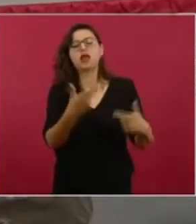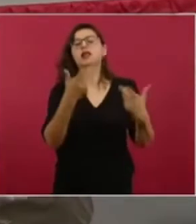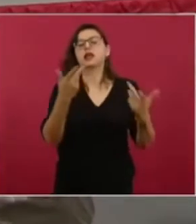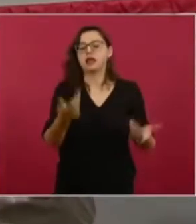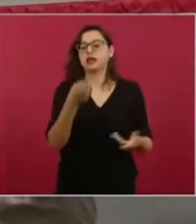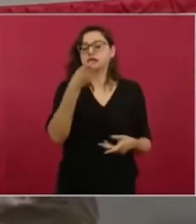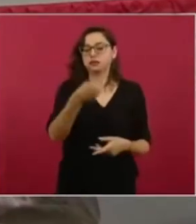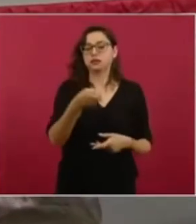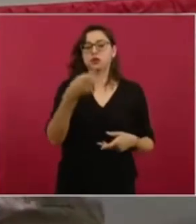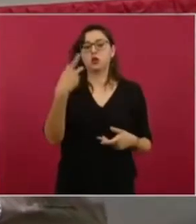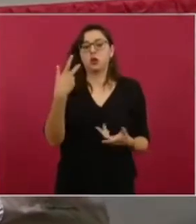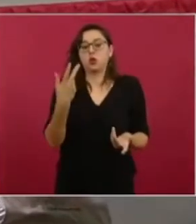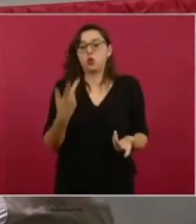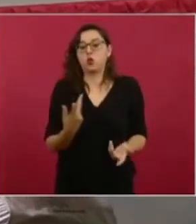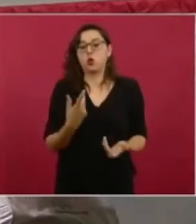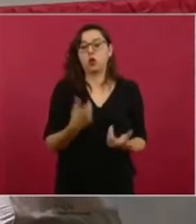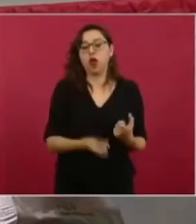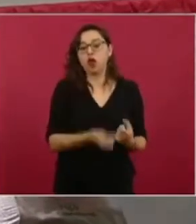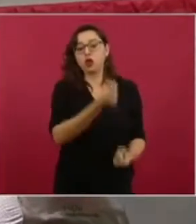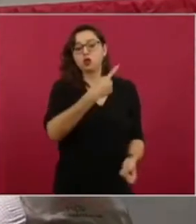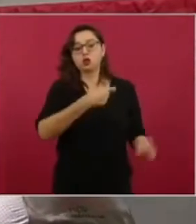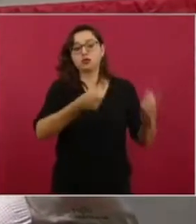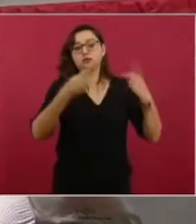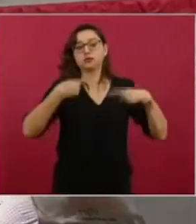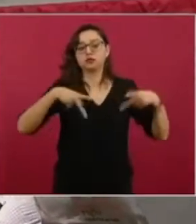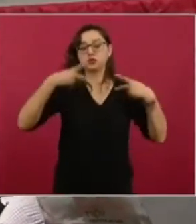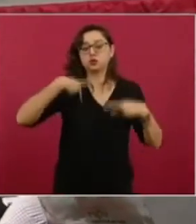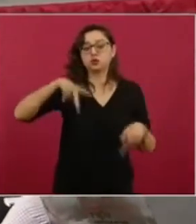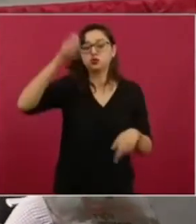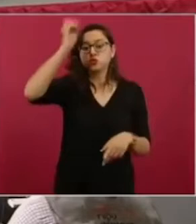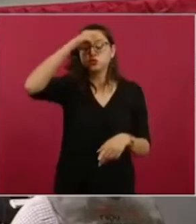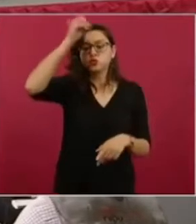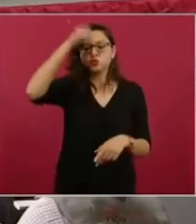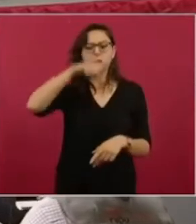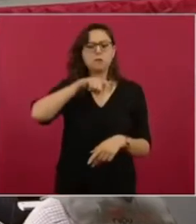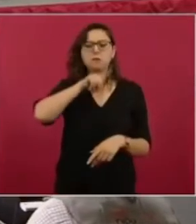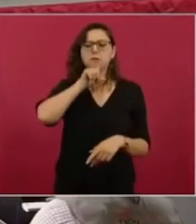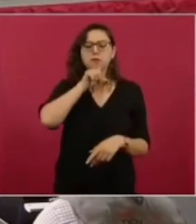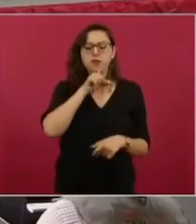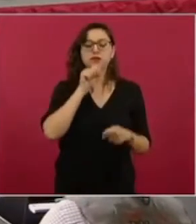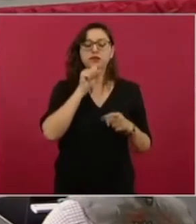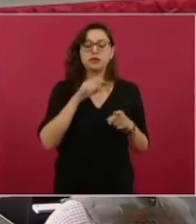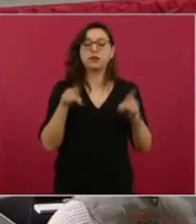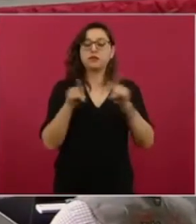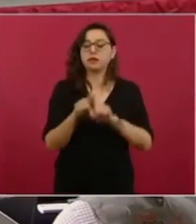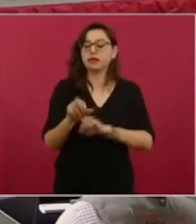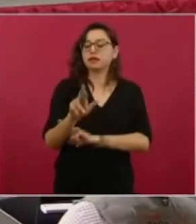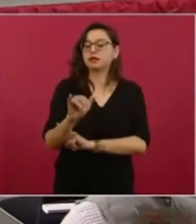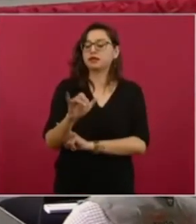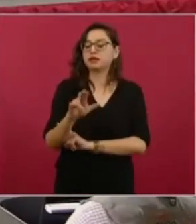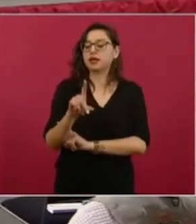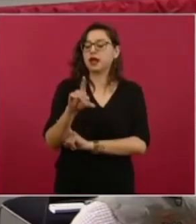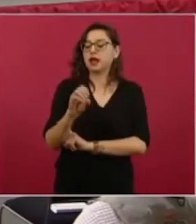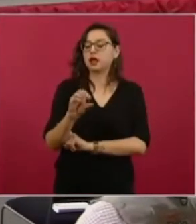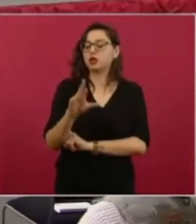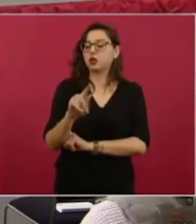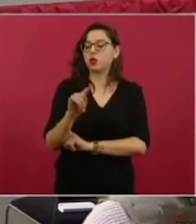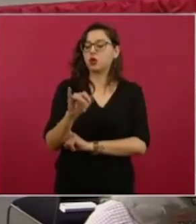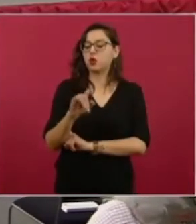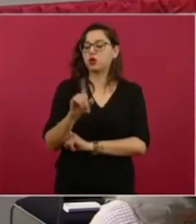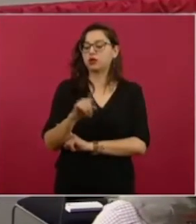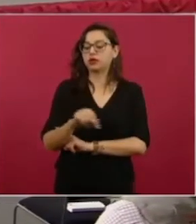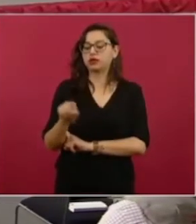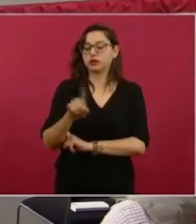No solo es opinión de unos cuantos, sino también está avalada lo siguiente por el doctor Ricardo Cortés, director general de Promoción